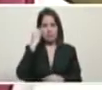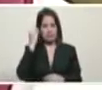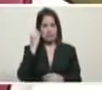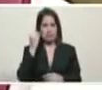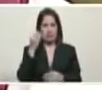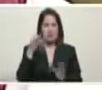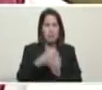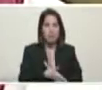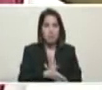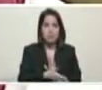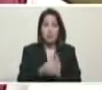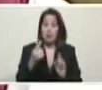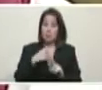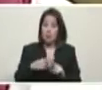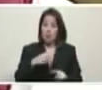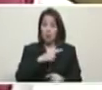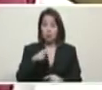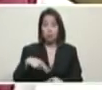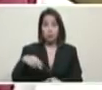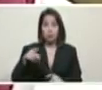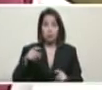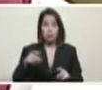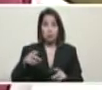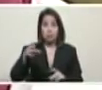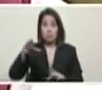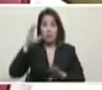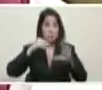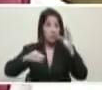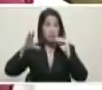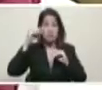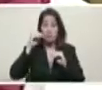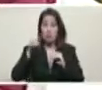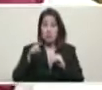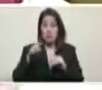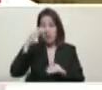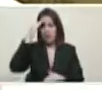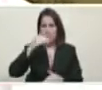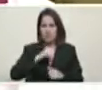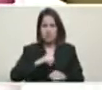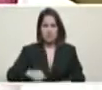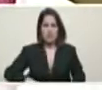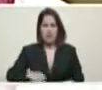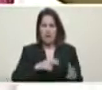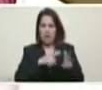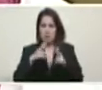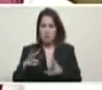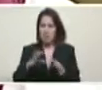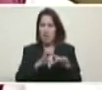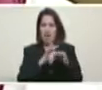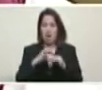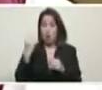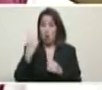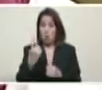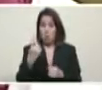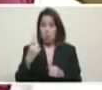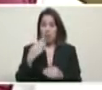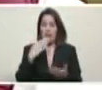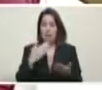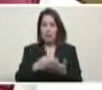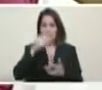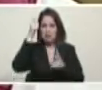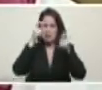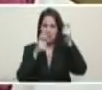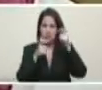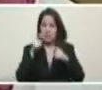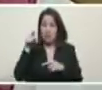esto. Y ahora más que nunca la Fuerza Armada es una sola. Gracias al legado de mi comandante Chávez,